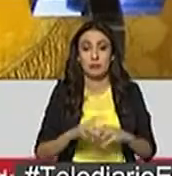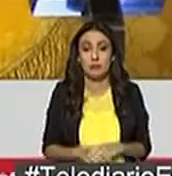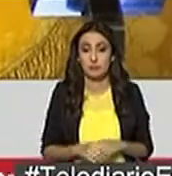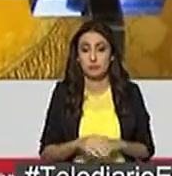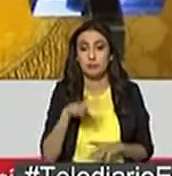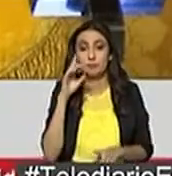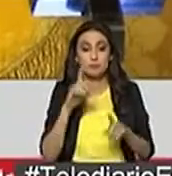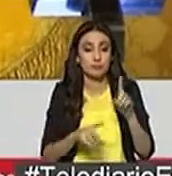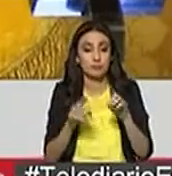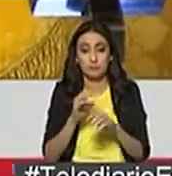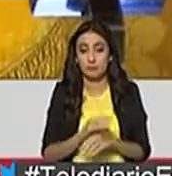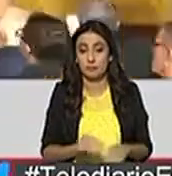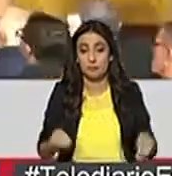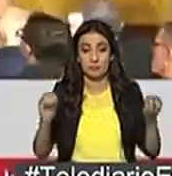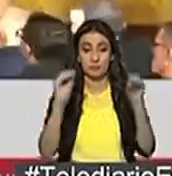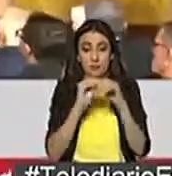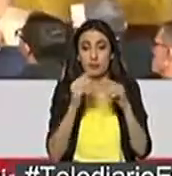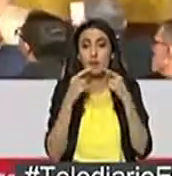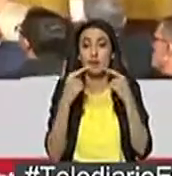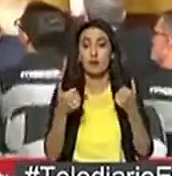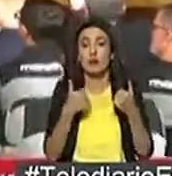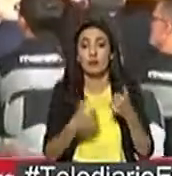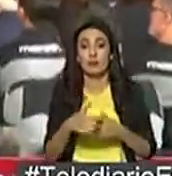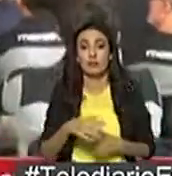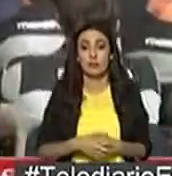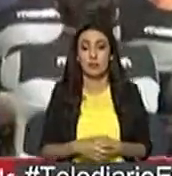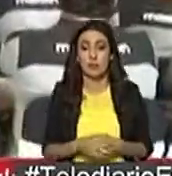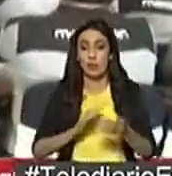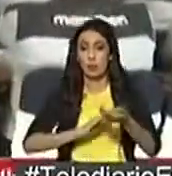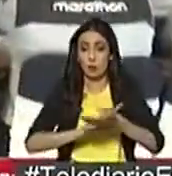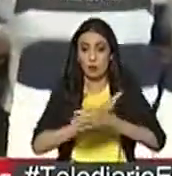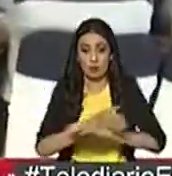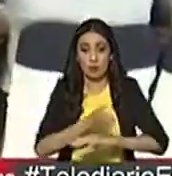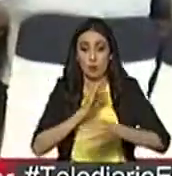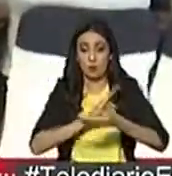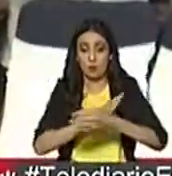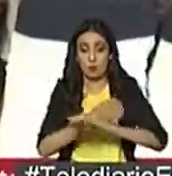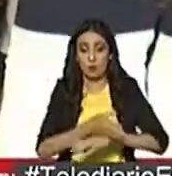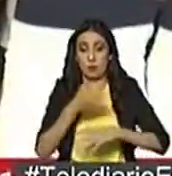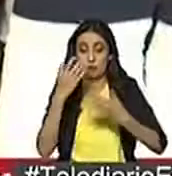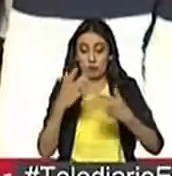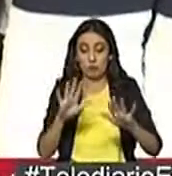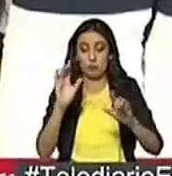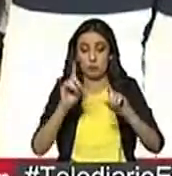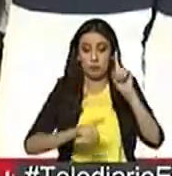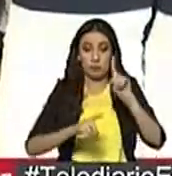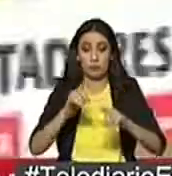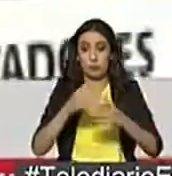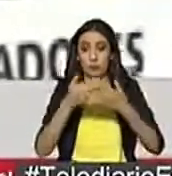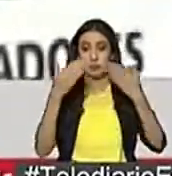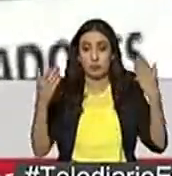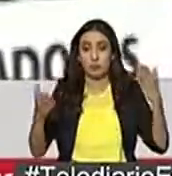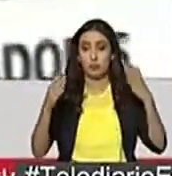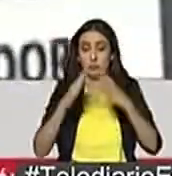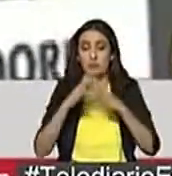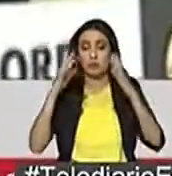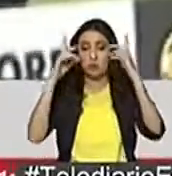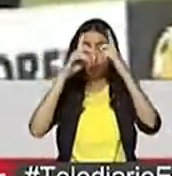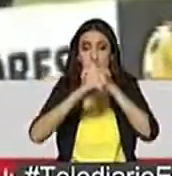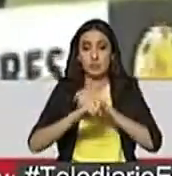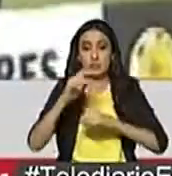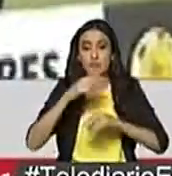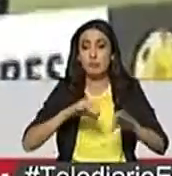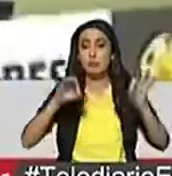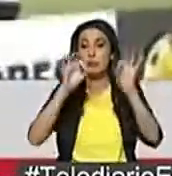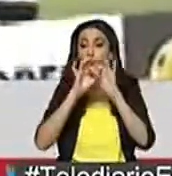varios equipos del continente. Sus logros deportivos han sido acompañados de acciones solidarias, como las ejecutadas en 2016, cuando sus taquillas de